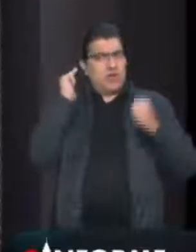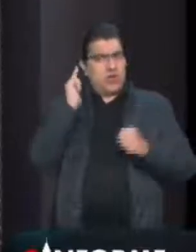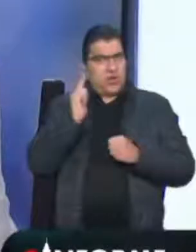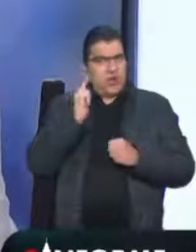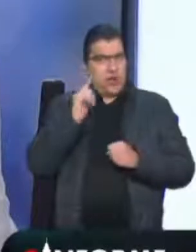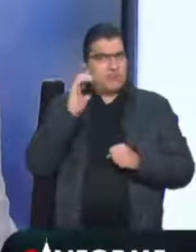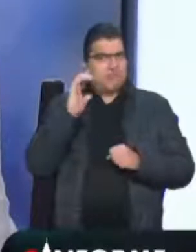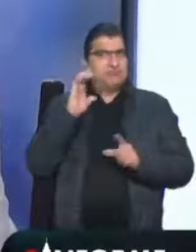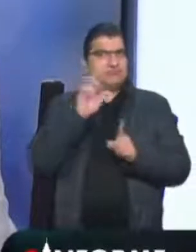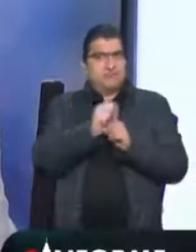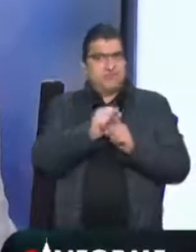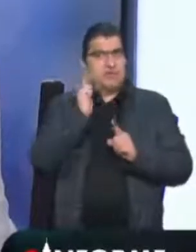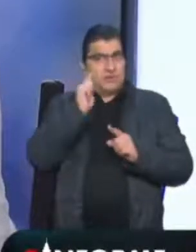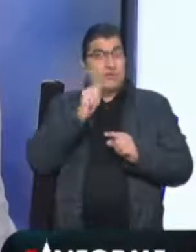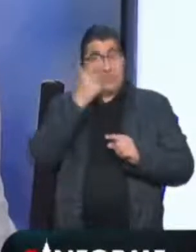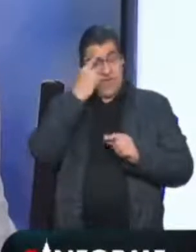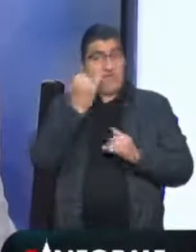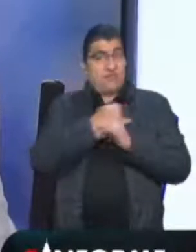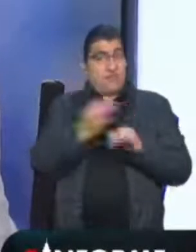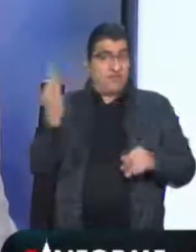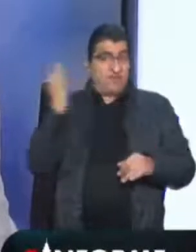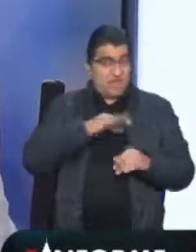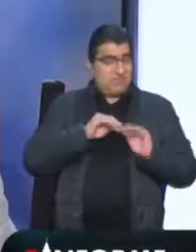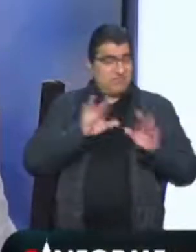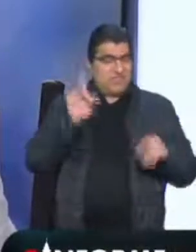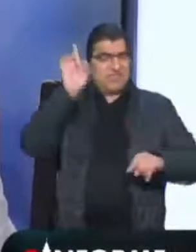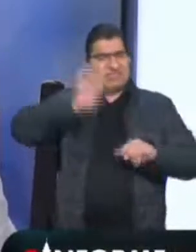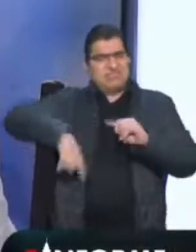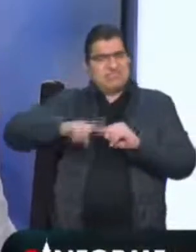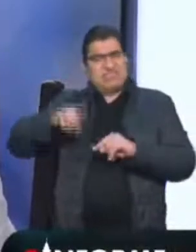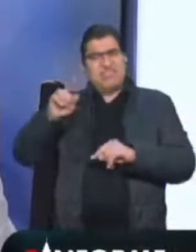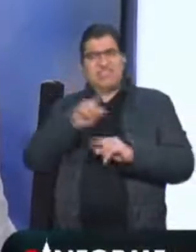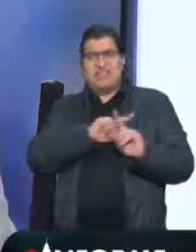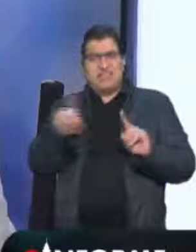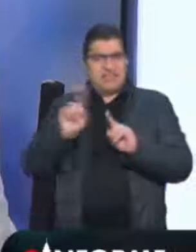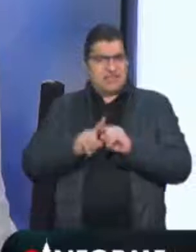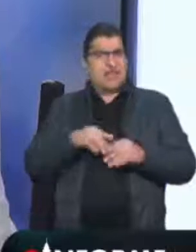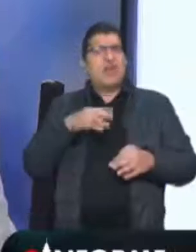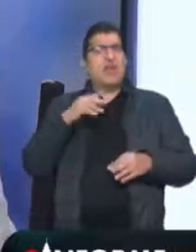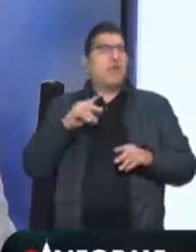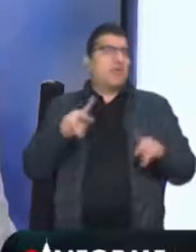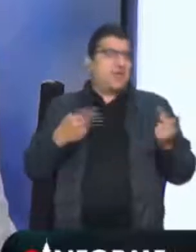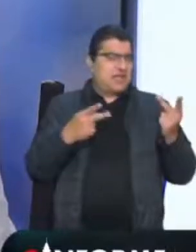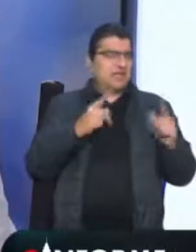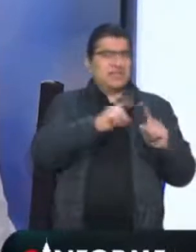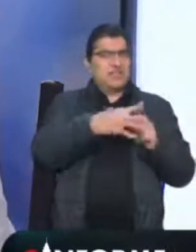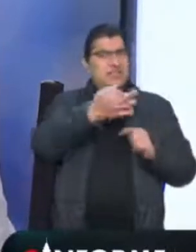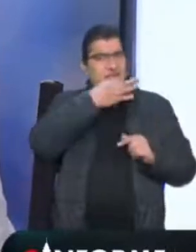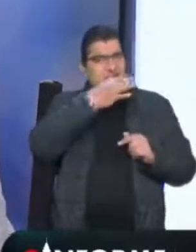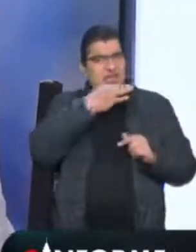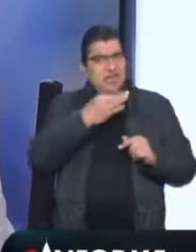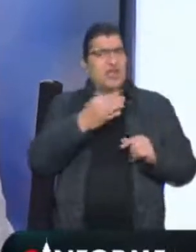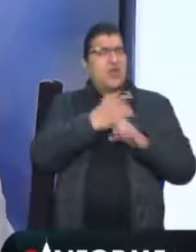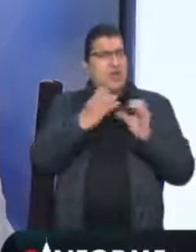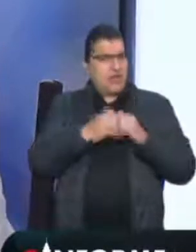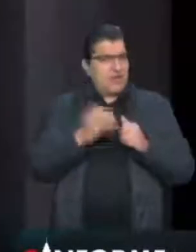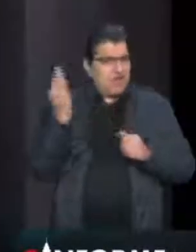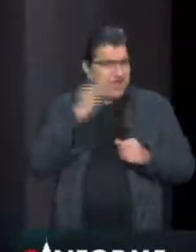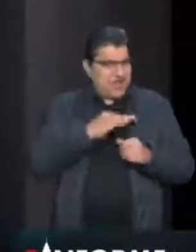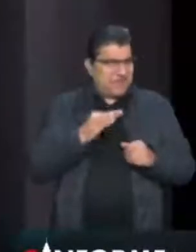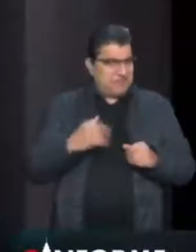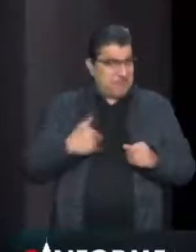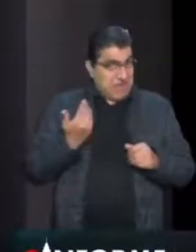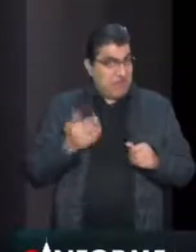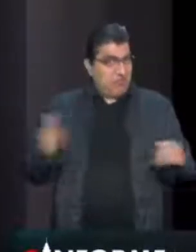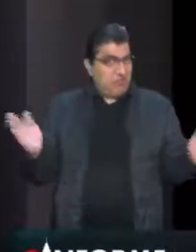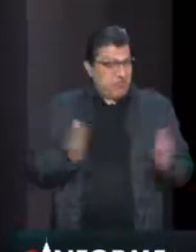paso para terminar con la infodemia a propósito de distintos medicamentos, distintos productos milagro y